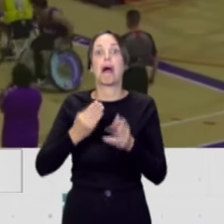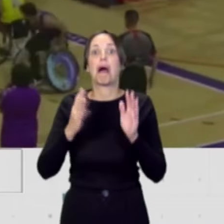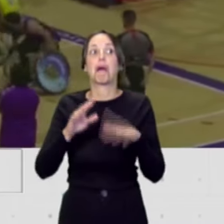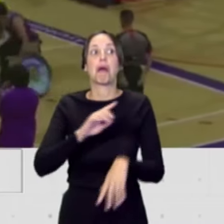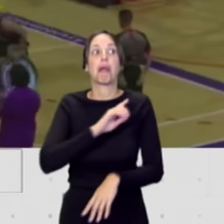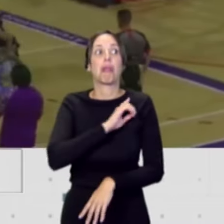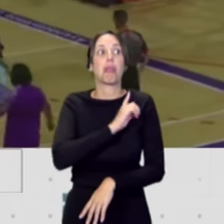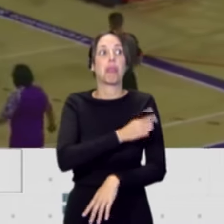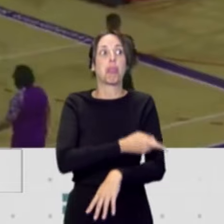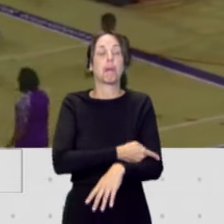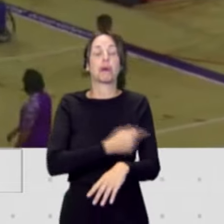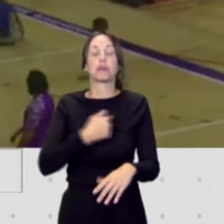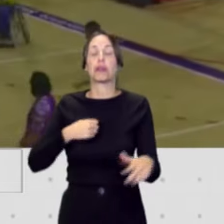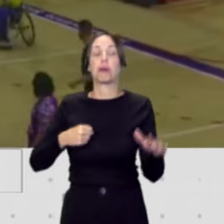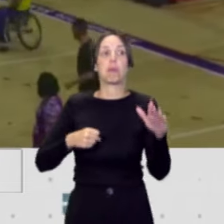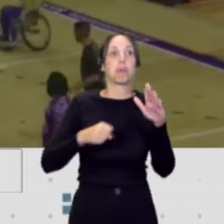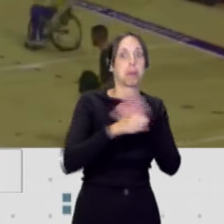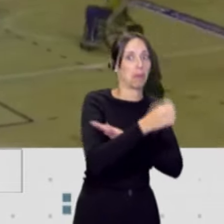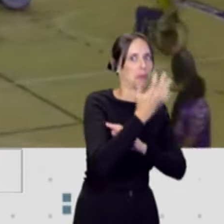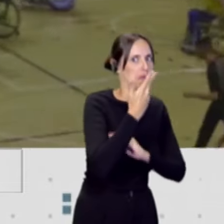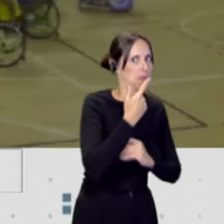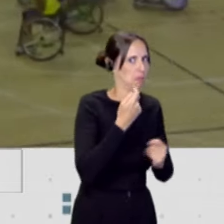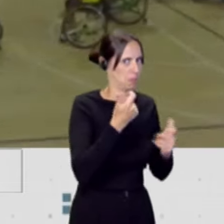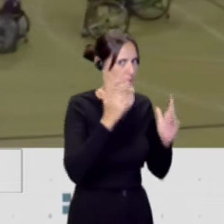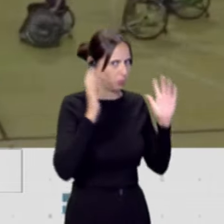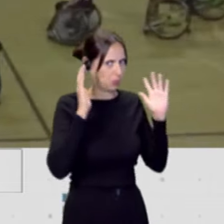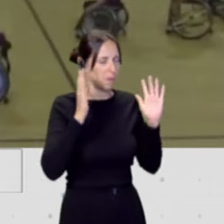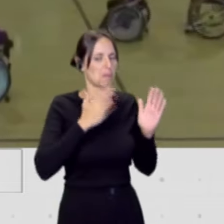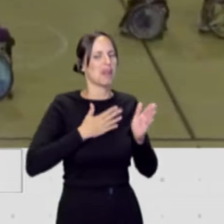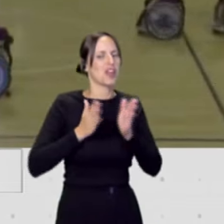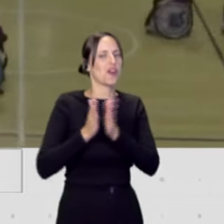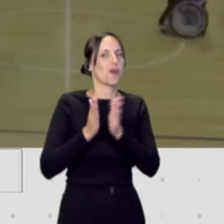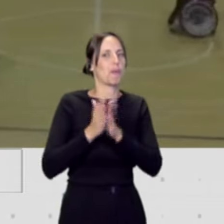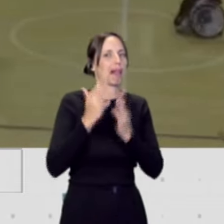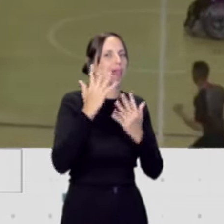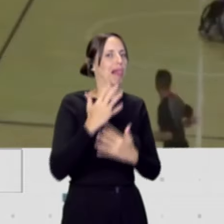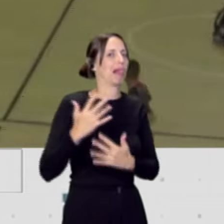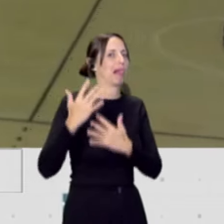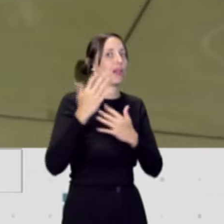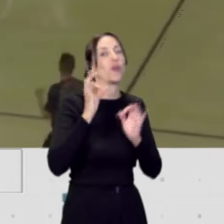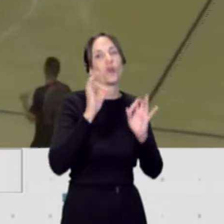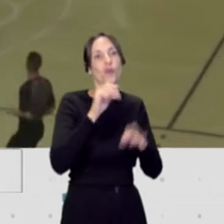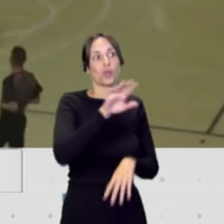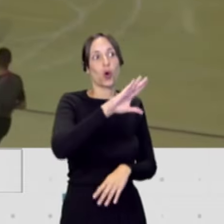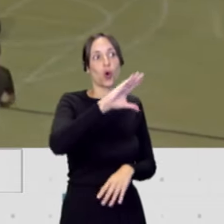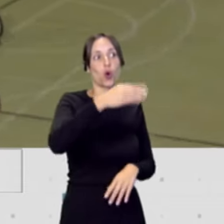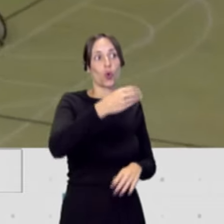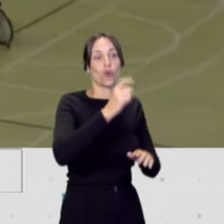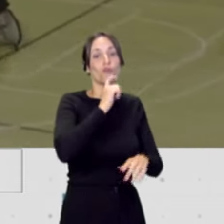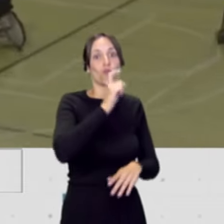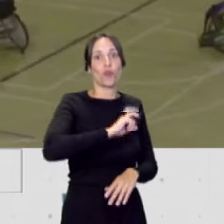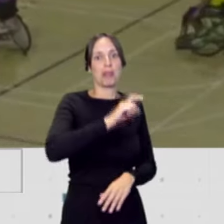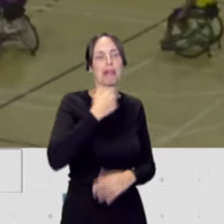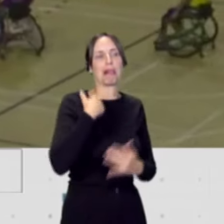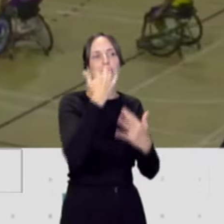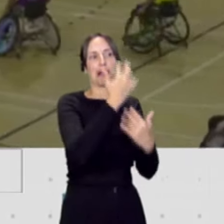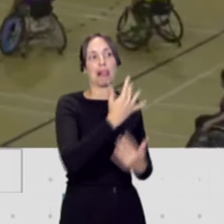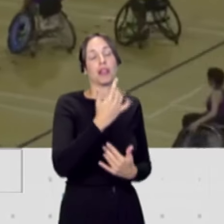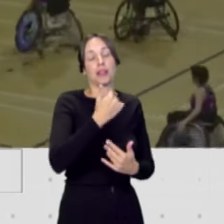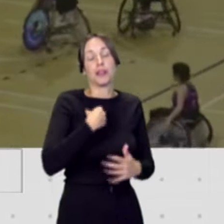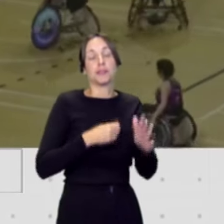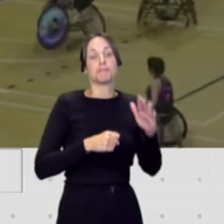ni lo conocí así por mis compañeros que fueron los que me metieron aquí, los que fundaron este club, y nada, te encariñas y sigues y